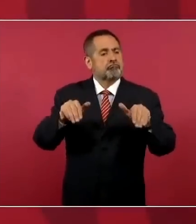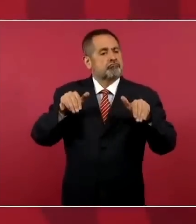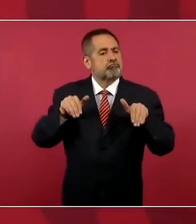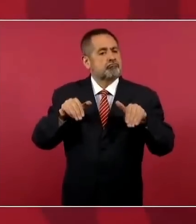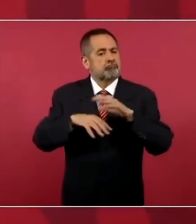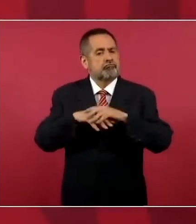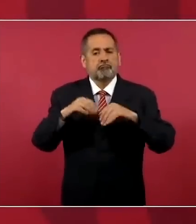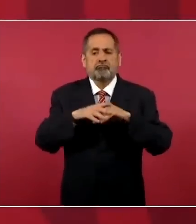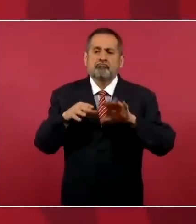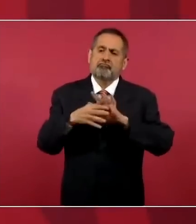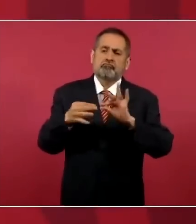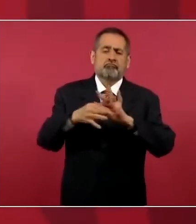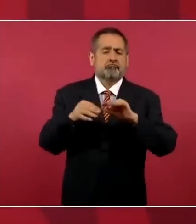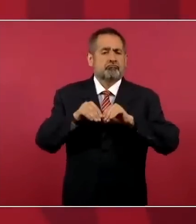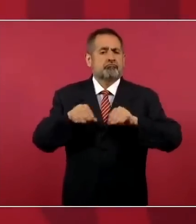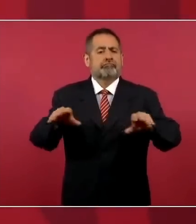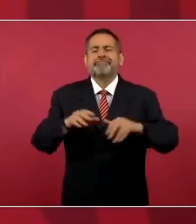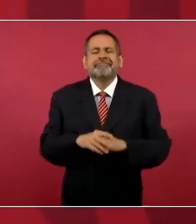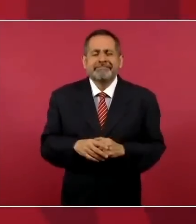de pluralismo,